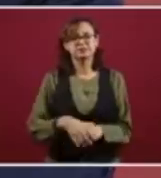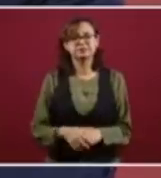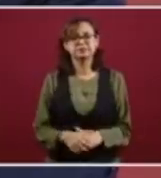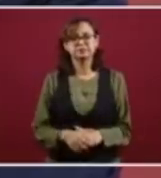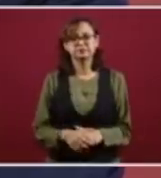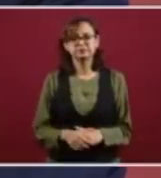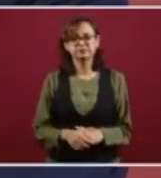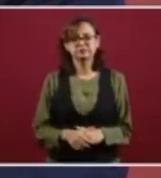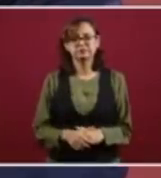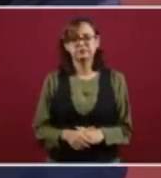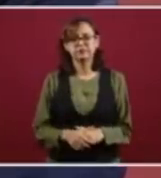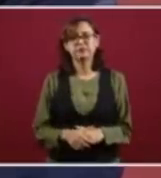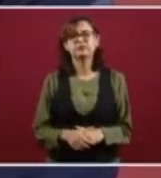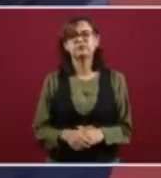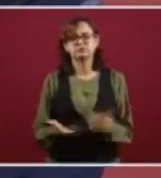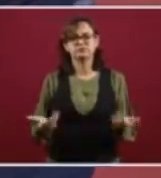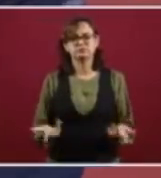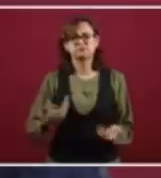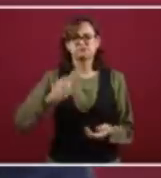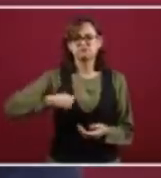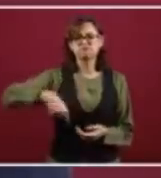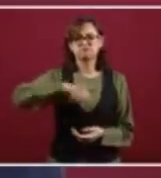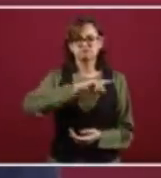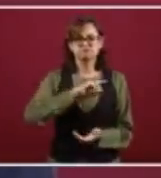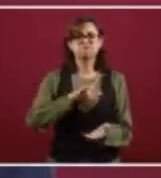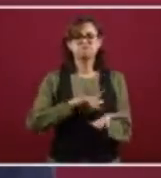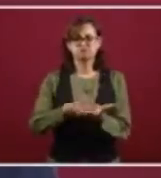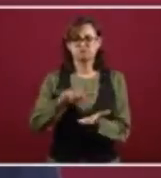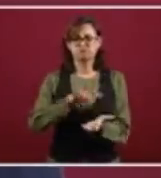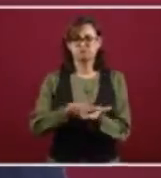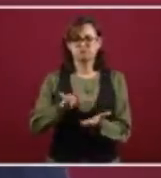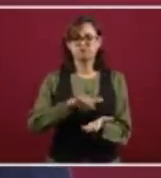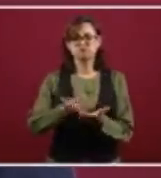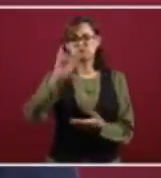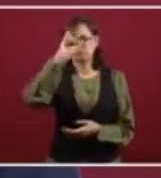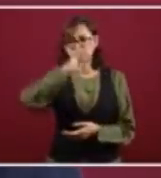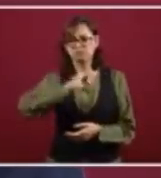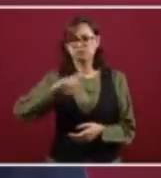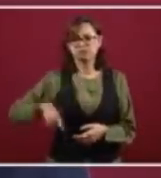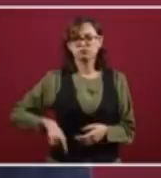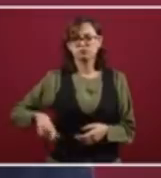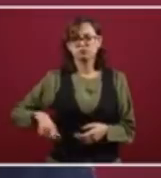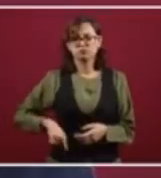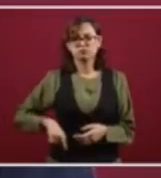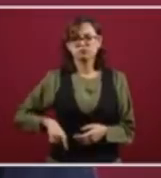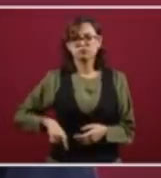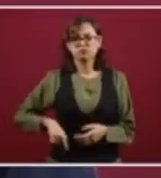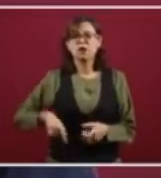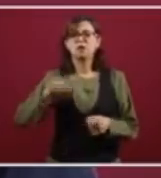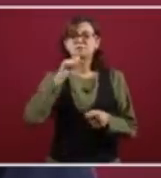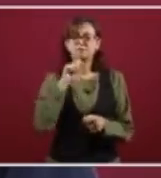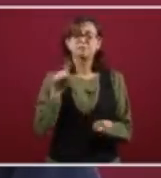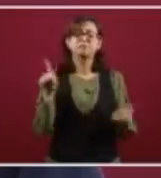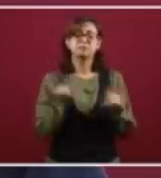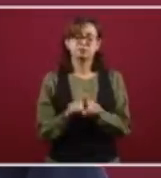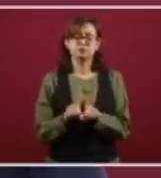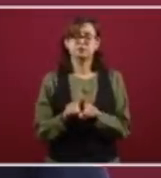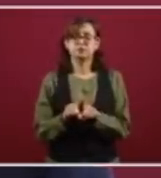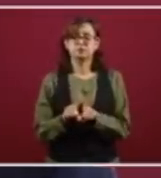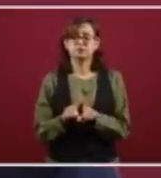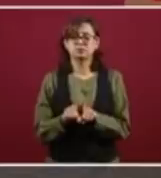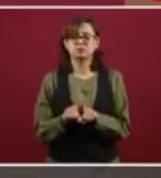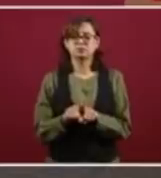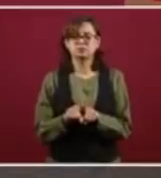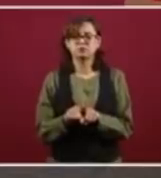De modo que vamos a estar apoyando a la jefa de gobierno y al mismo tiempo, pues,